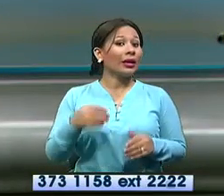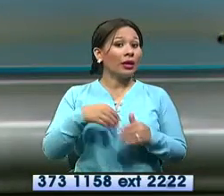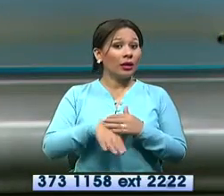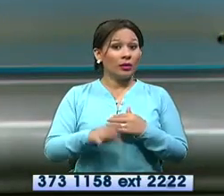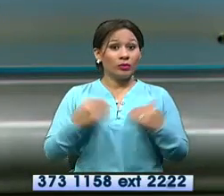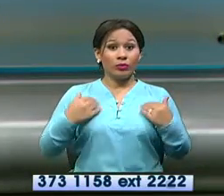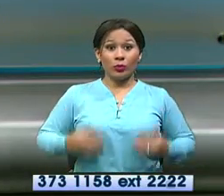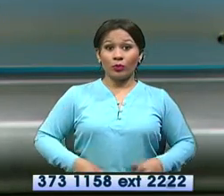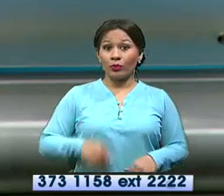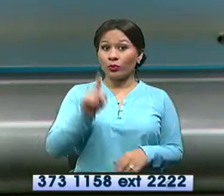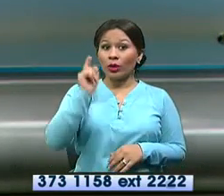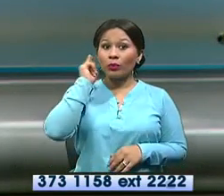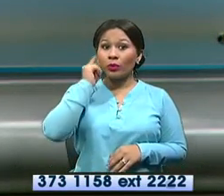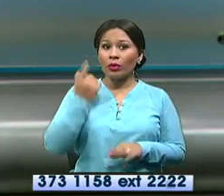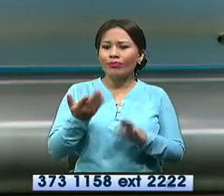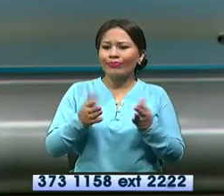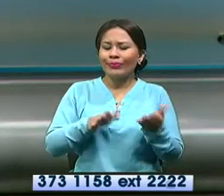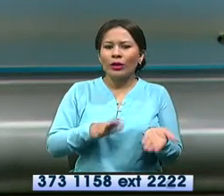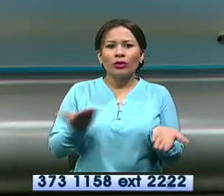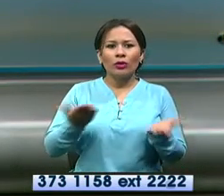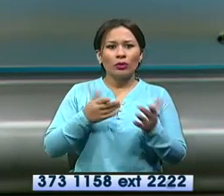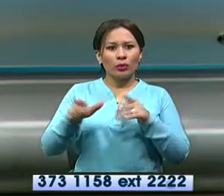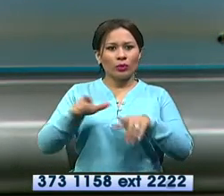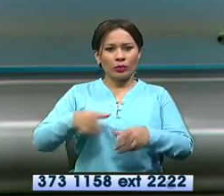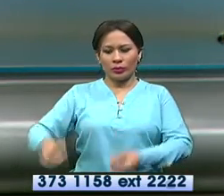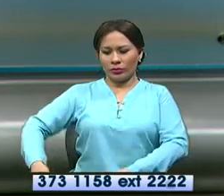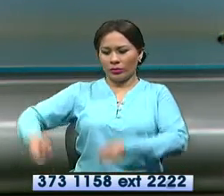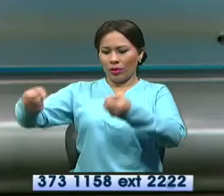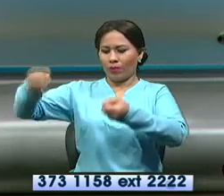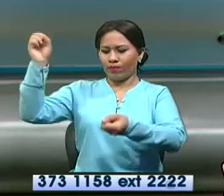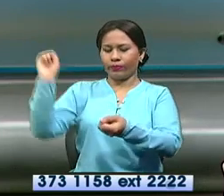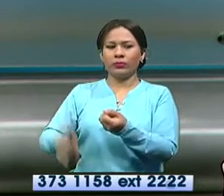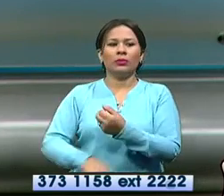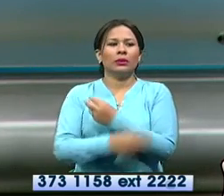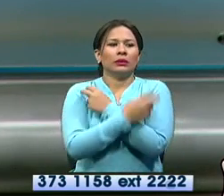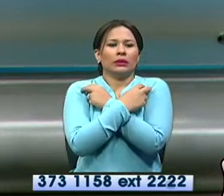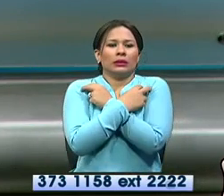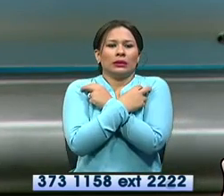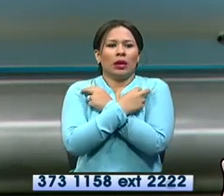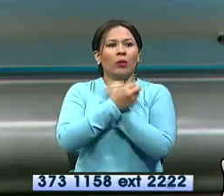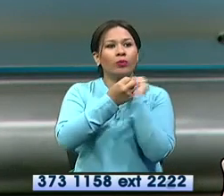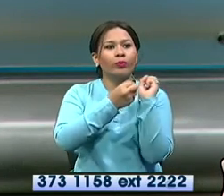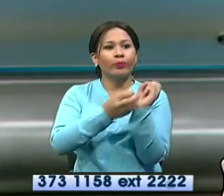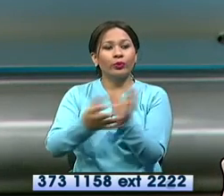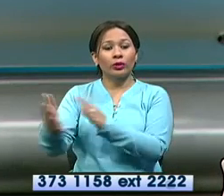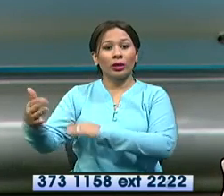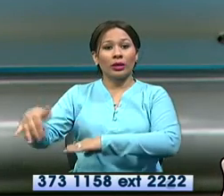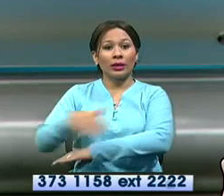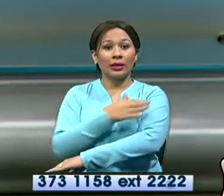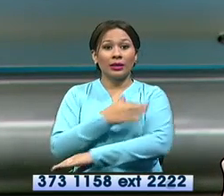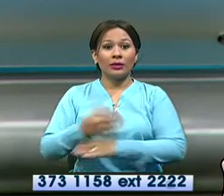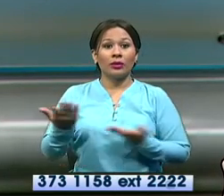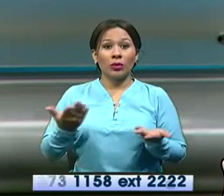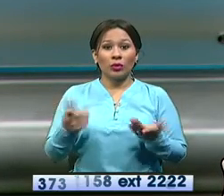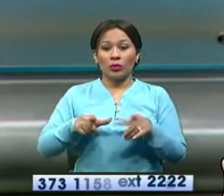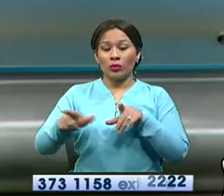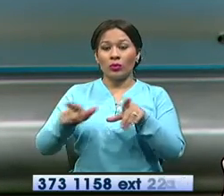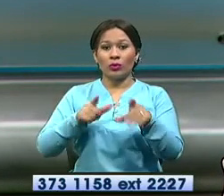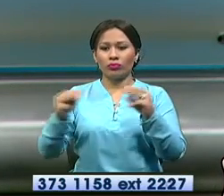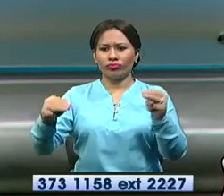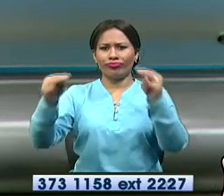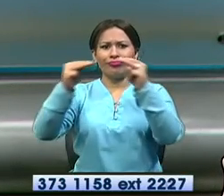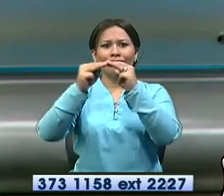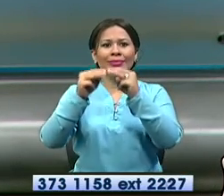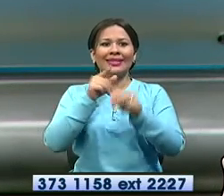El cuerpo sin vida de una mujer fue encontrado dentro de un saco abandonado a un costado de la vía que lleva hacia el Cerro Sin Cabeza en